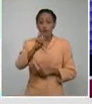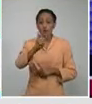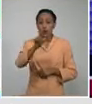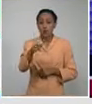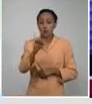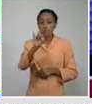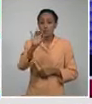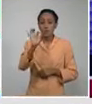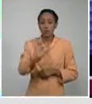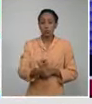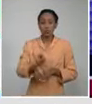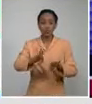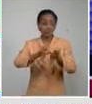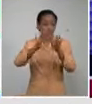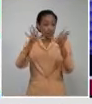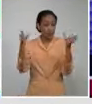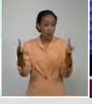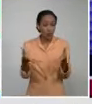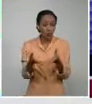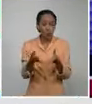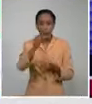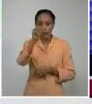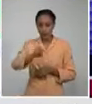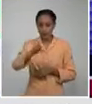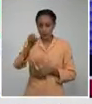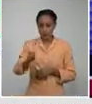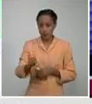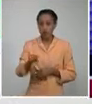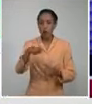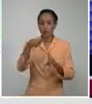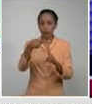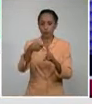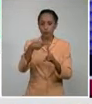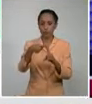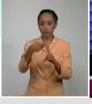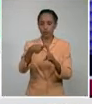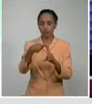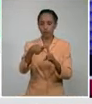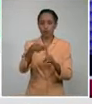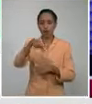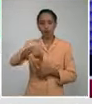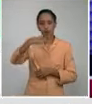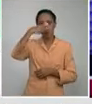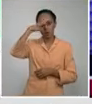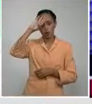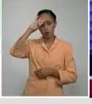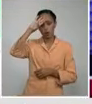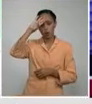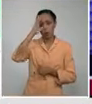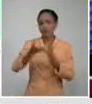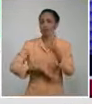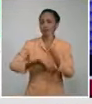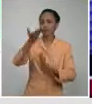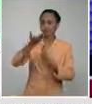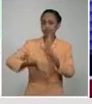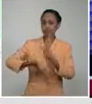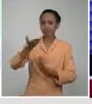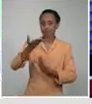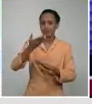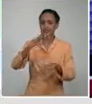93,7% de todos los pacientes que se han diagnosticado en nuestro país recuperados de la